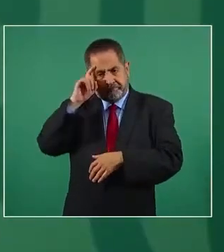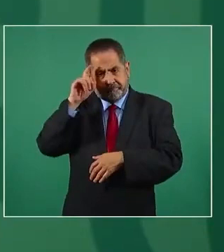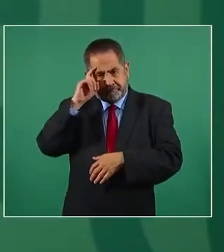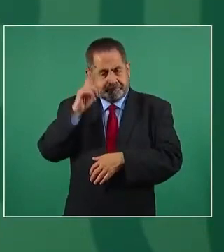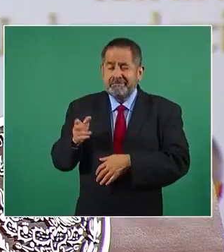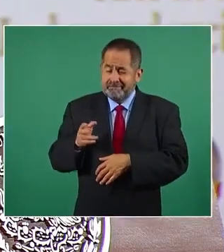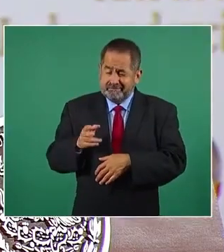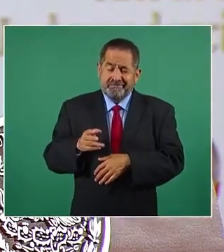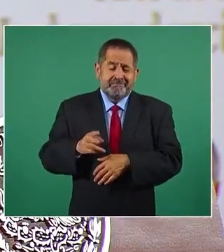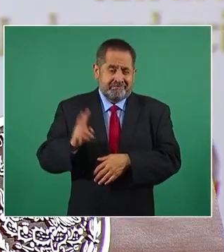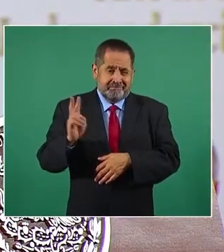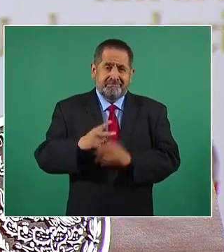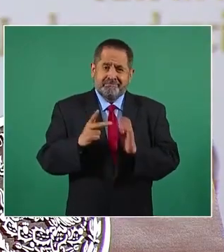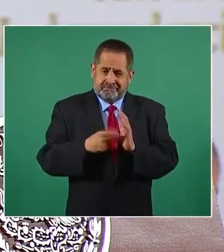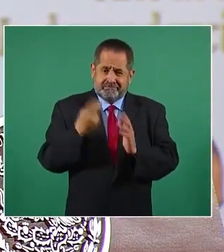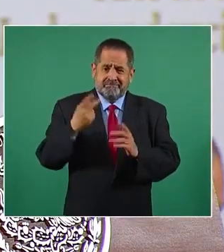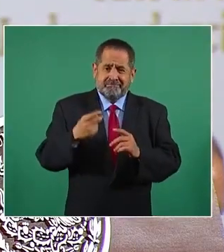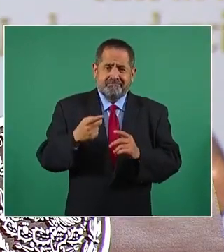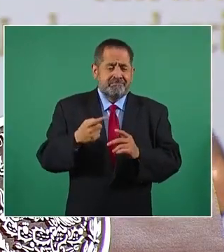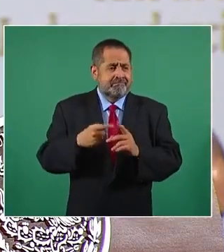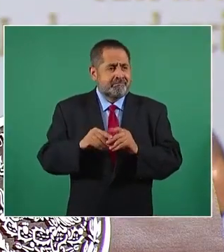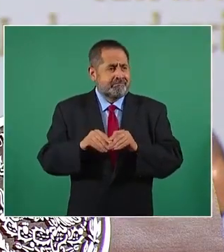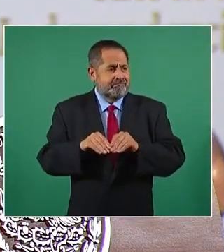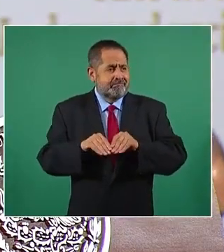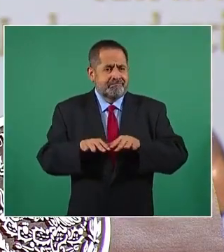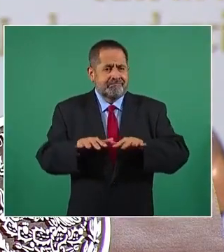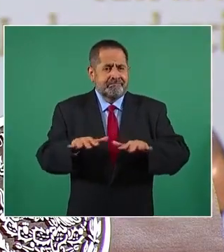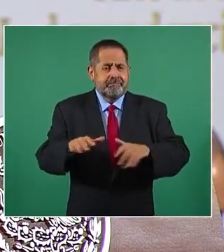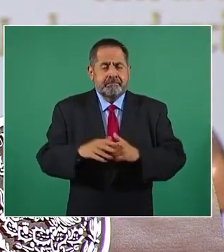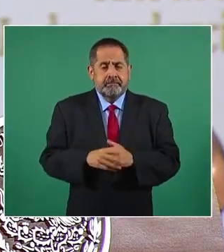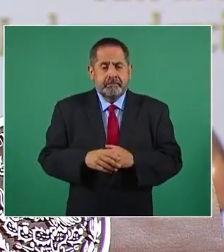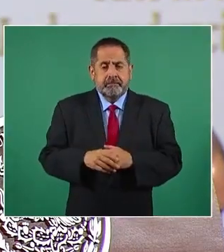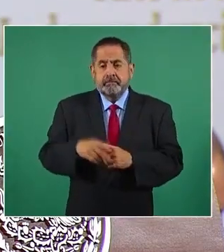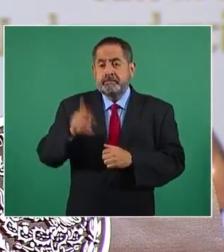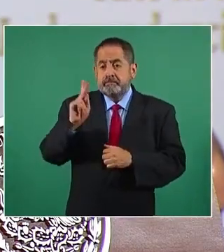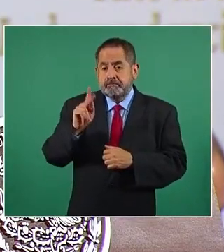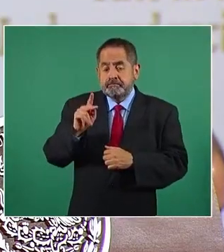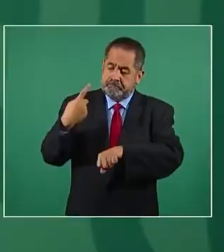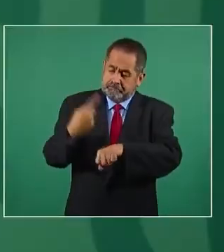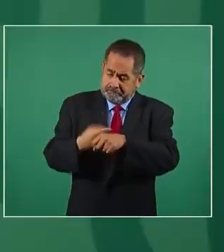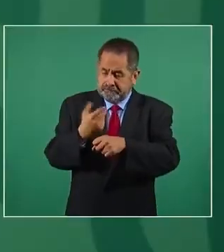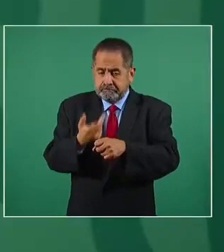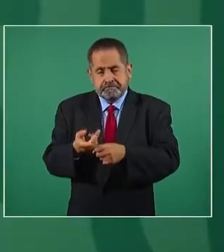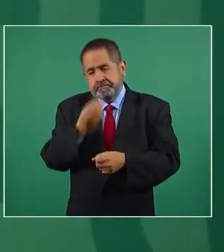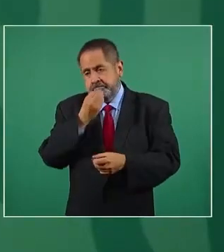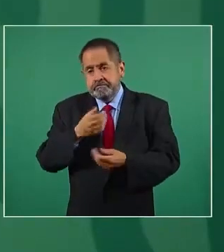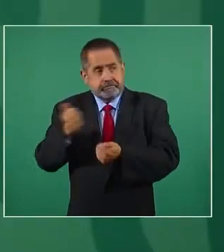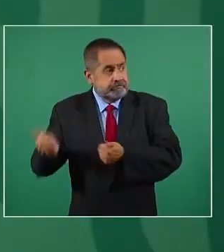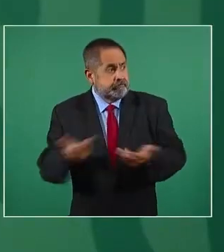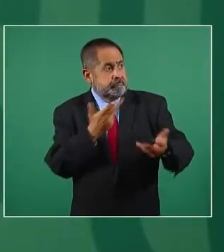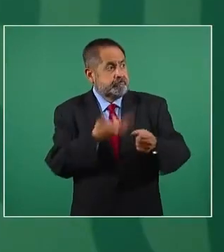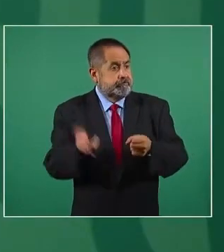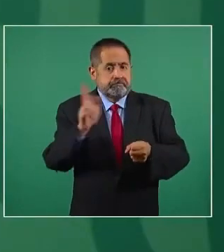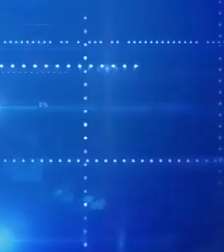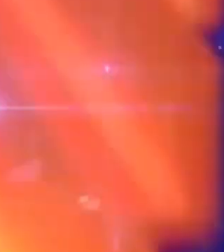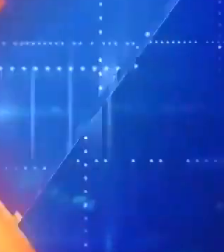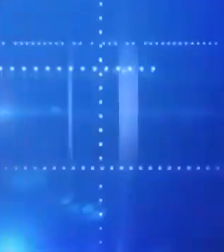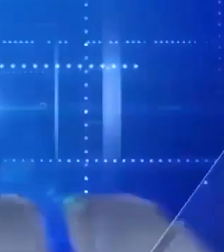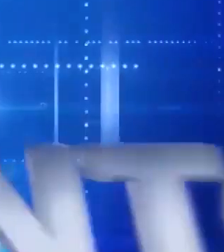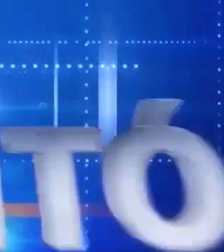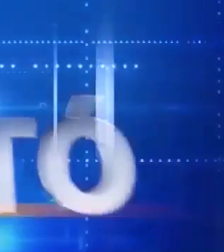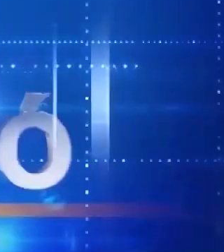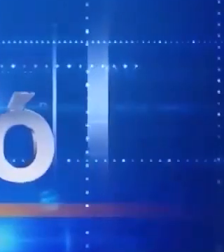nueva ola de contagios de COVID-19. Asimismo, celebró el avance en la estrategia de vacunación y dijo no causa efectos.